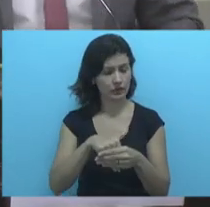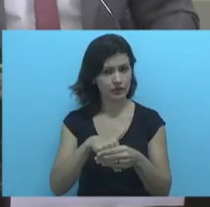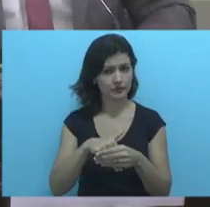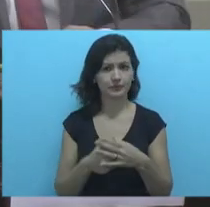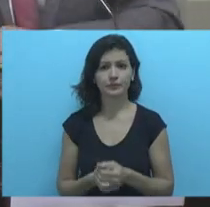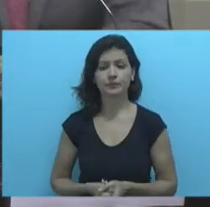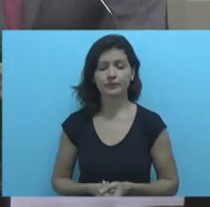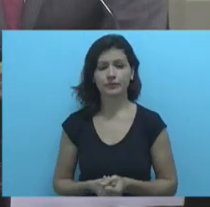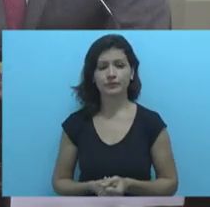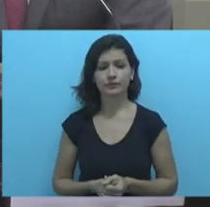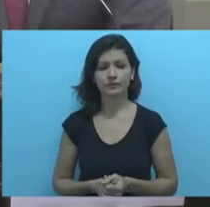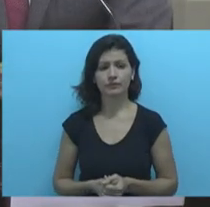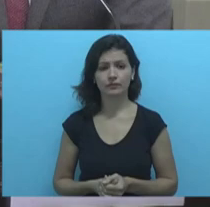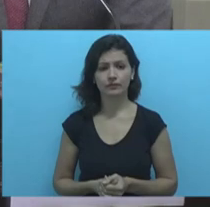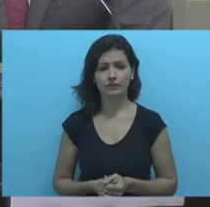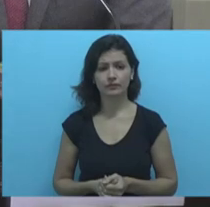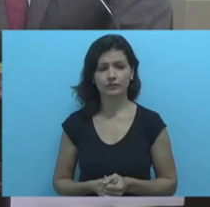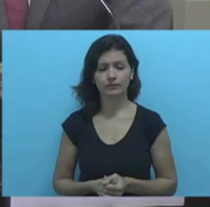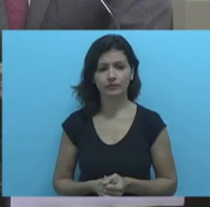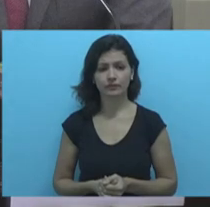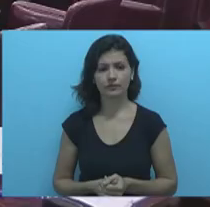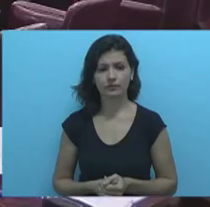de resolución